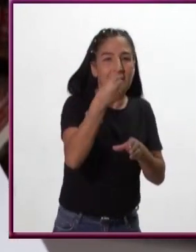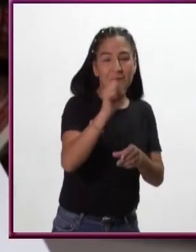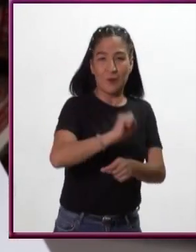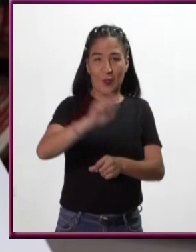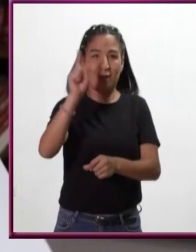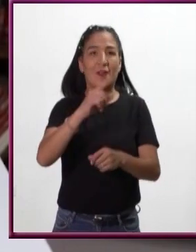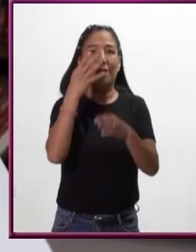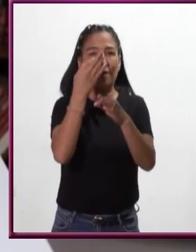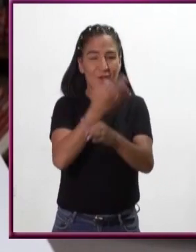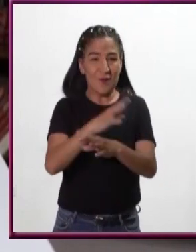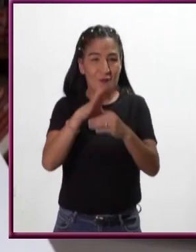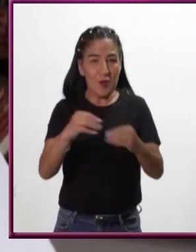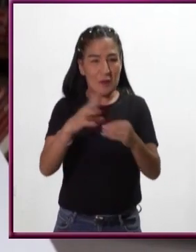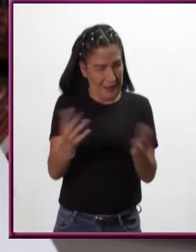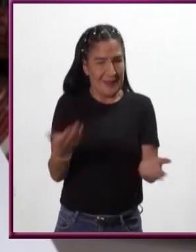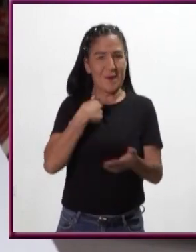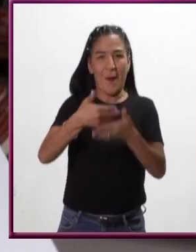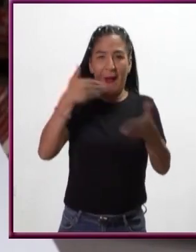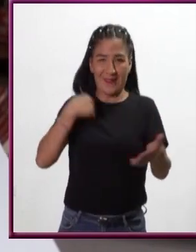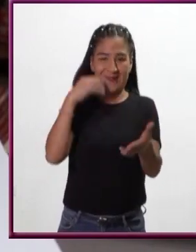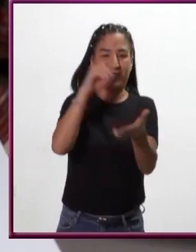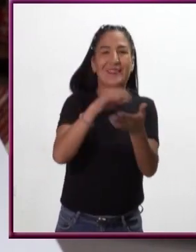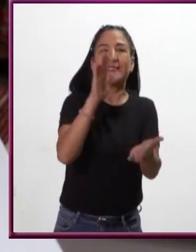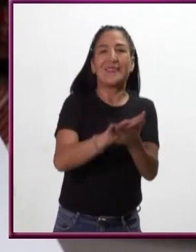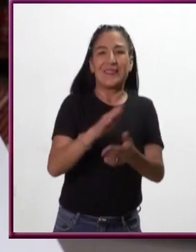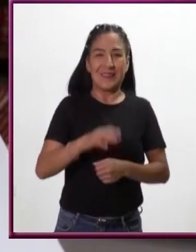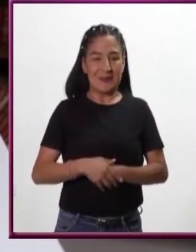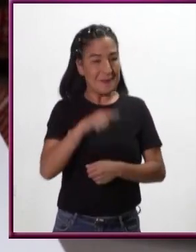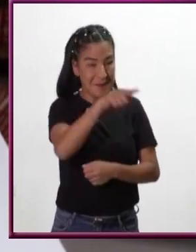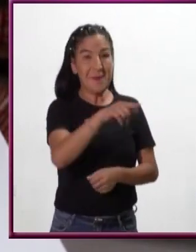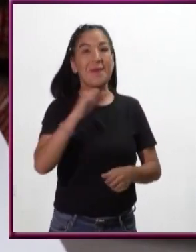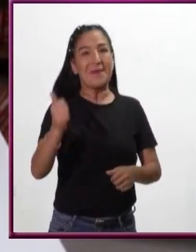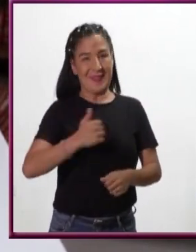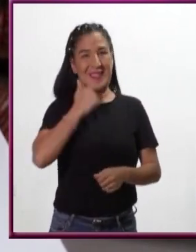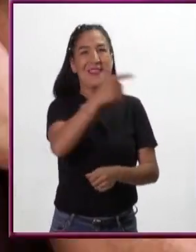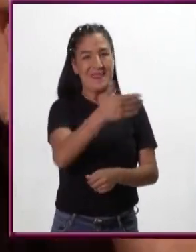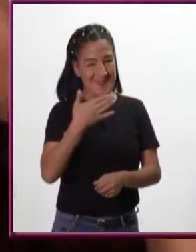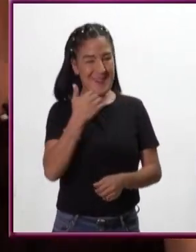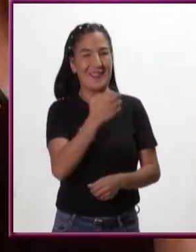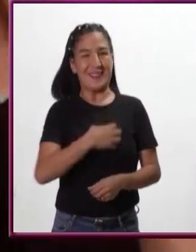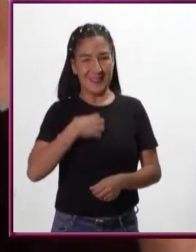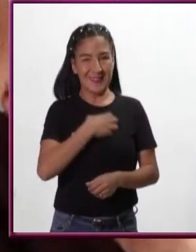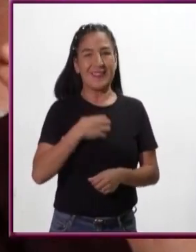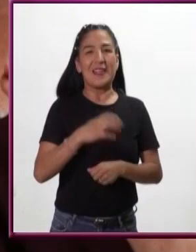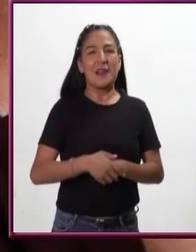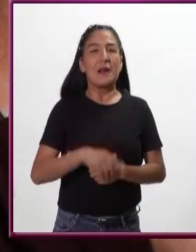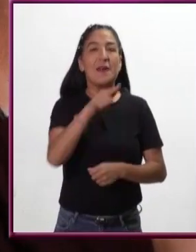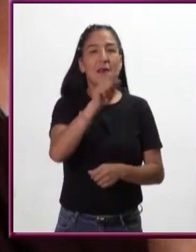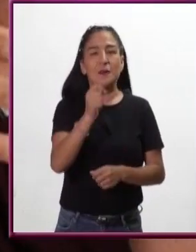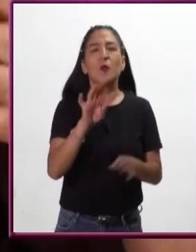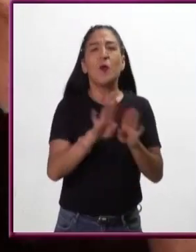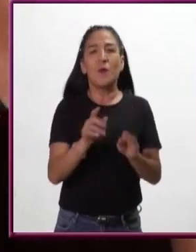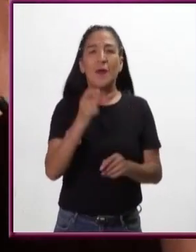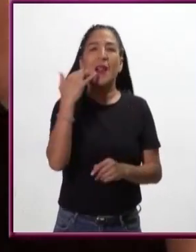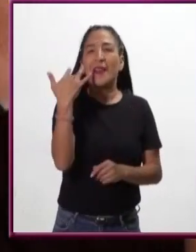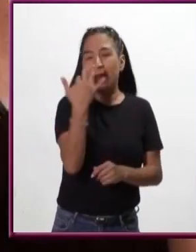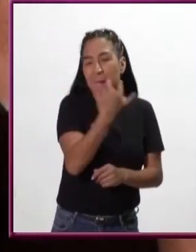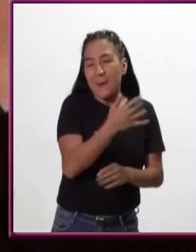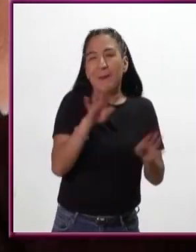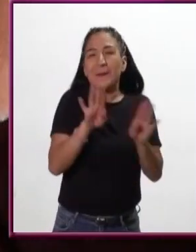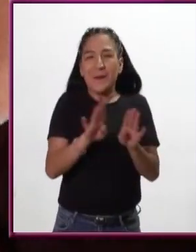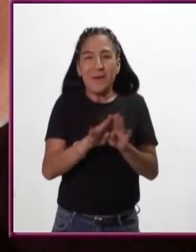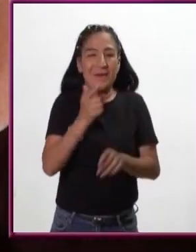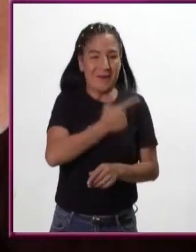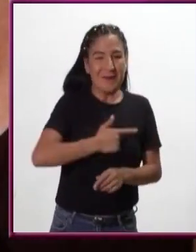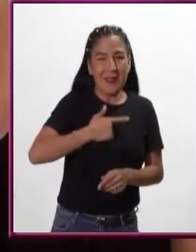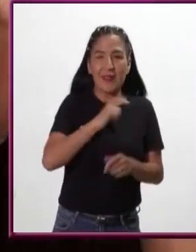profesional de frutas, ¿eh? ¿Y dónde me inscribo? Bueno, me alegra que saques ese tema. El gusto es un sentido que está